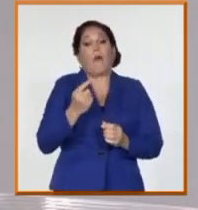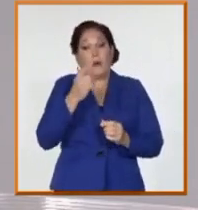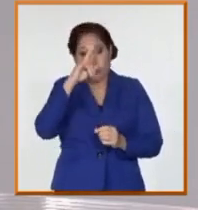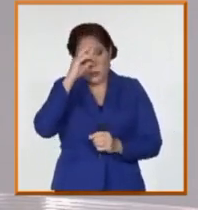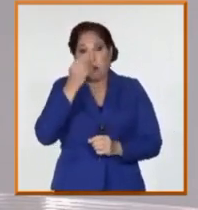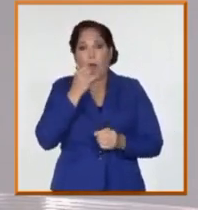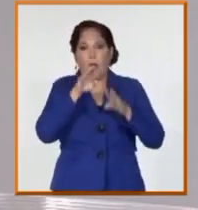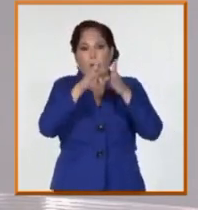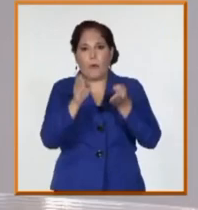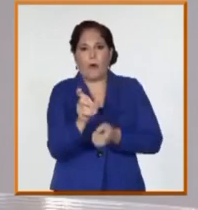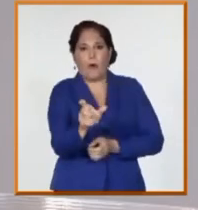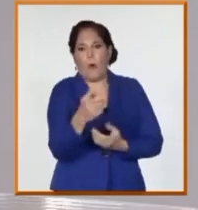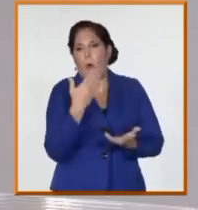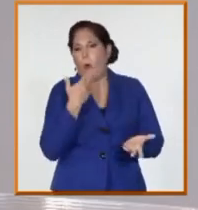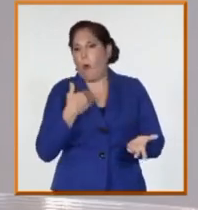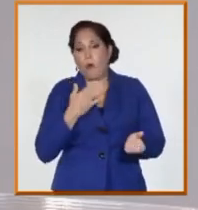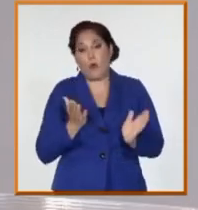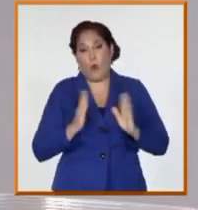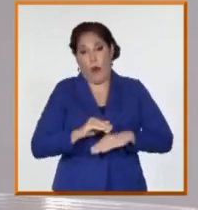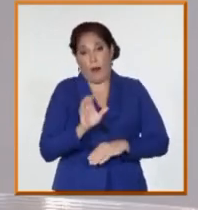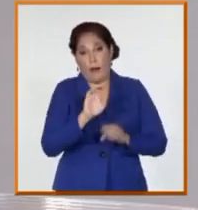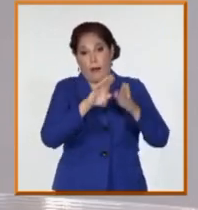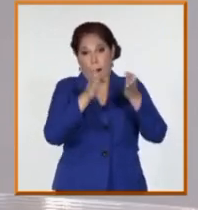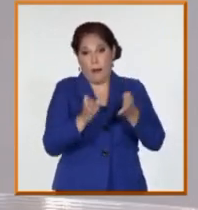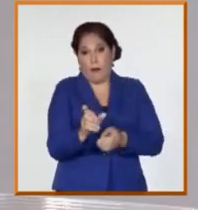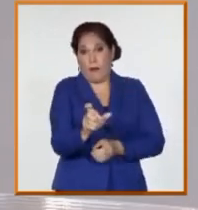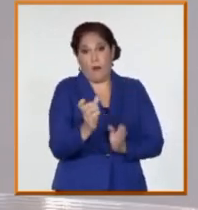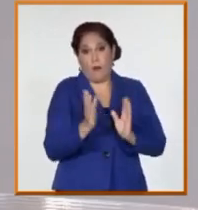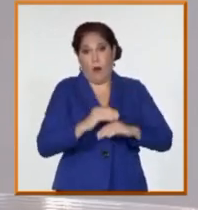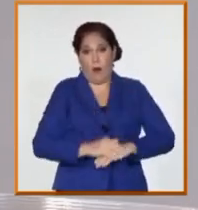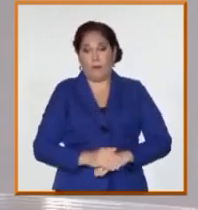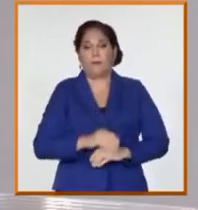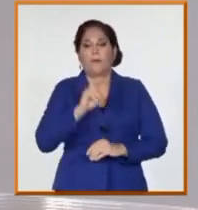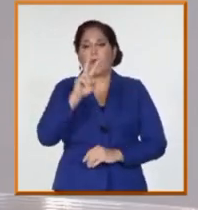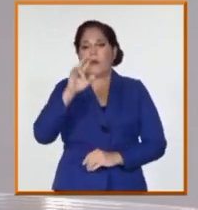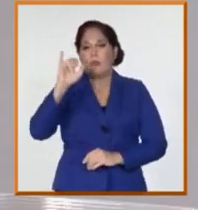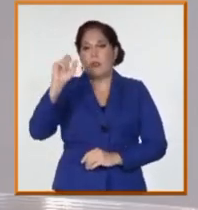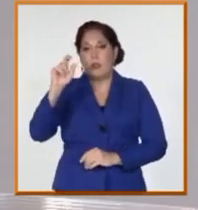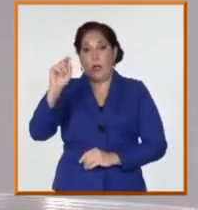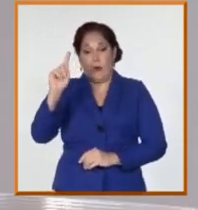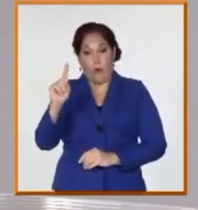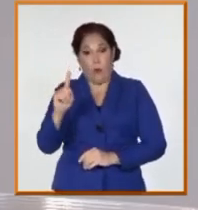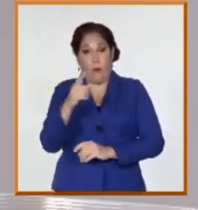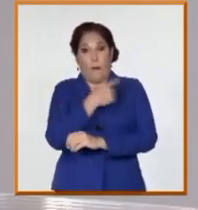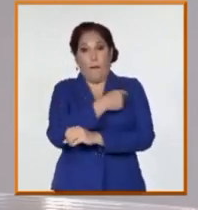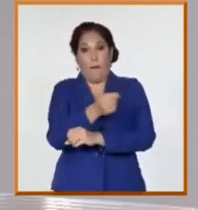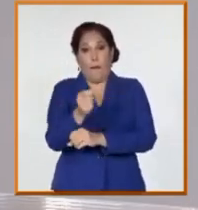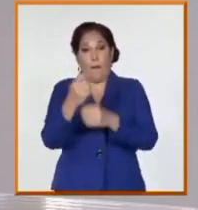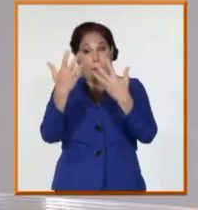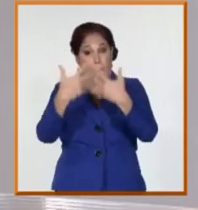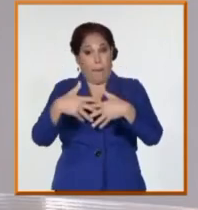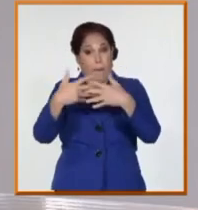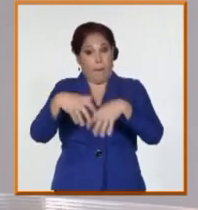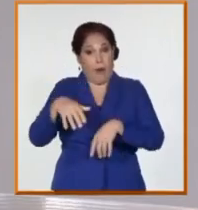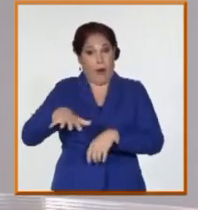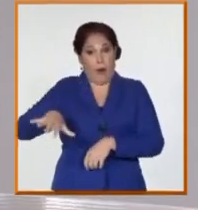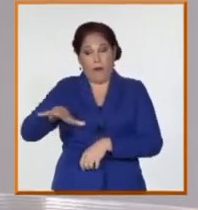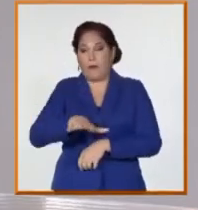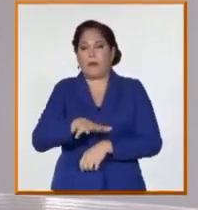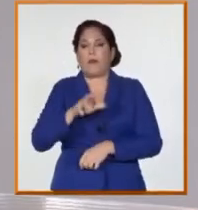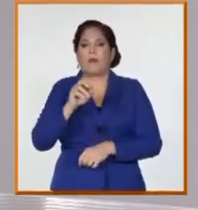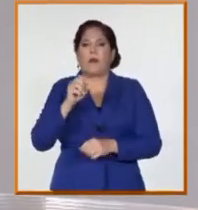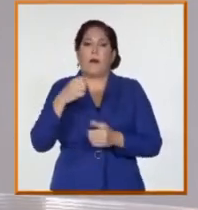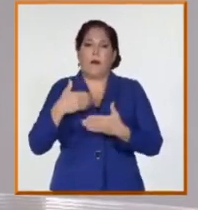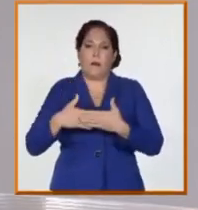bancarización También nosotros decir que tenemos 261 pescaderías y puntos de venta en todo el sistema